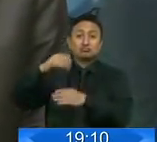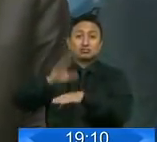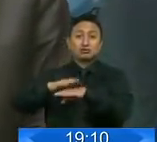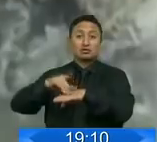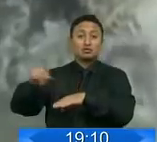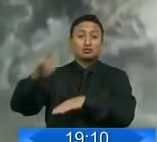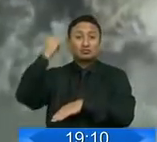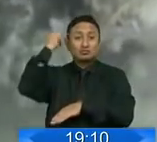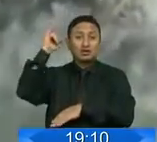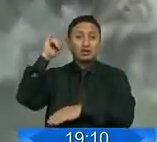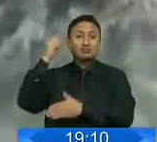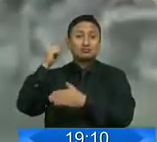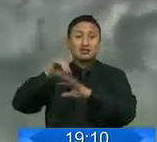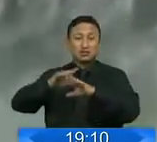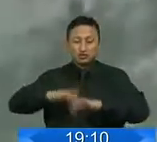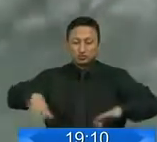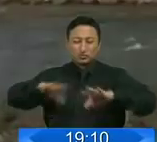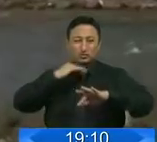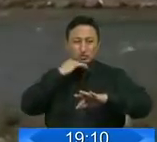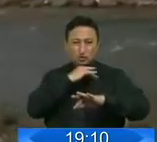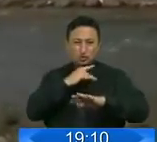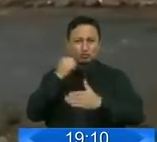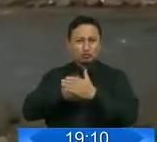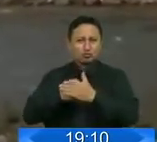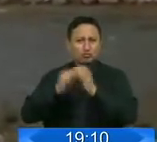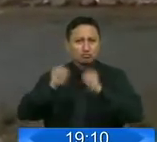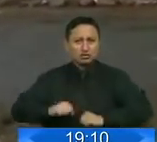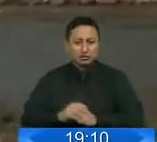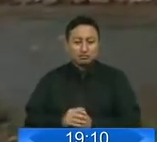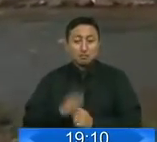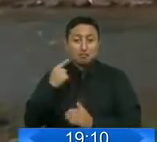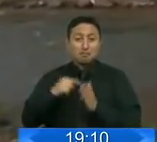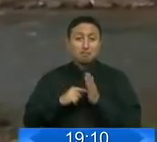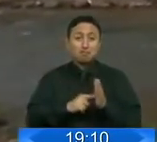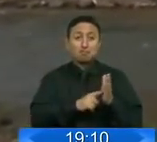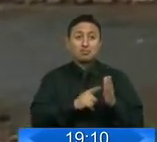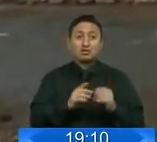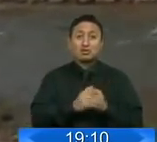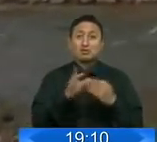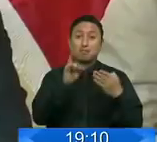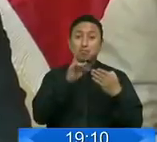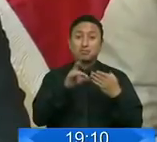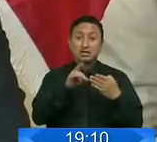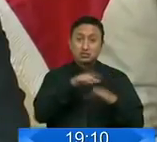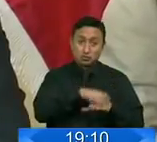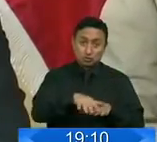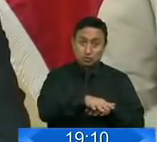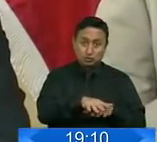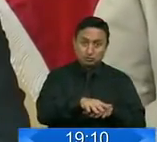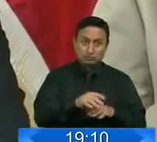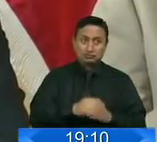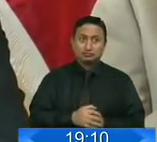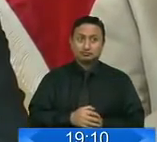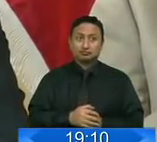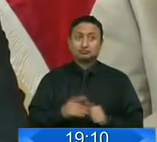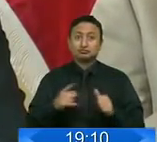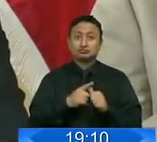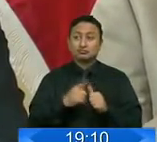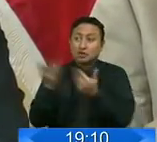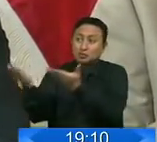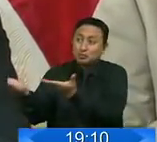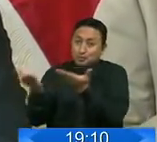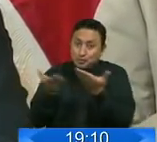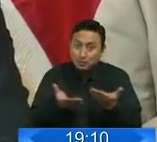contra la contaminación ambiental, especialmente la contaminación plástica en ríos. darte la bienvenida para que también con